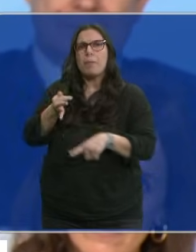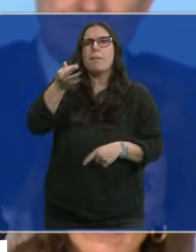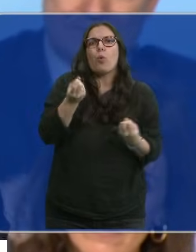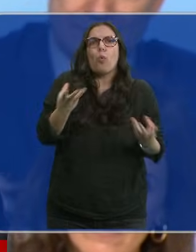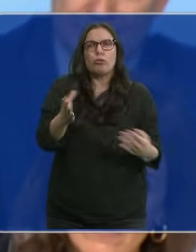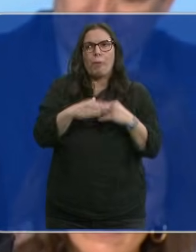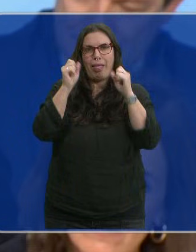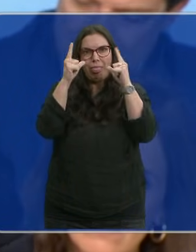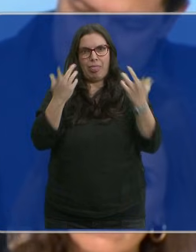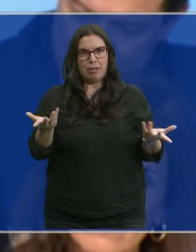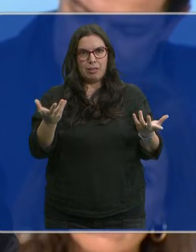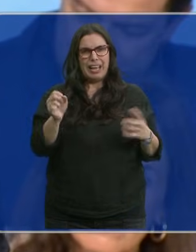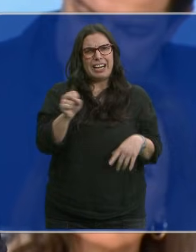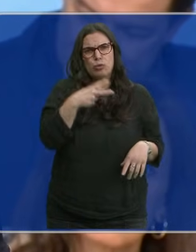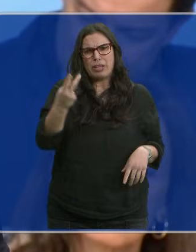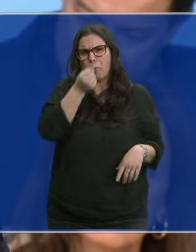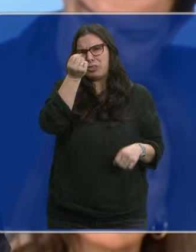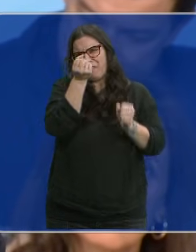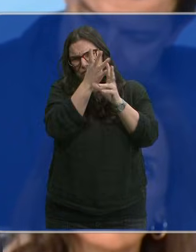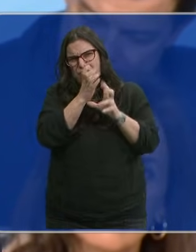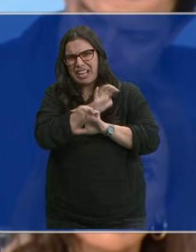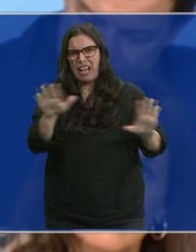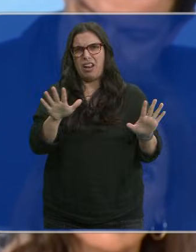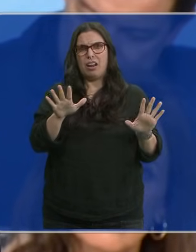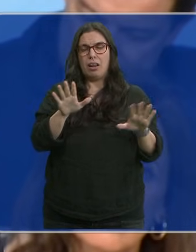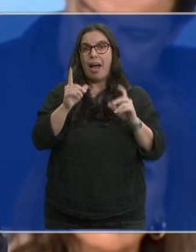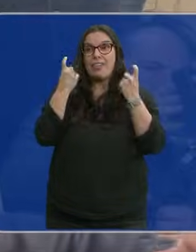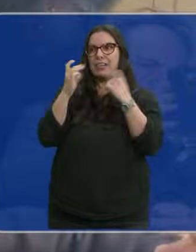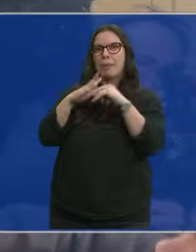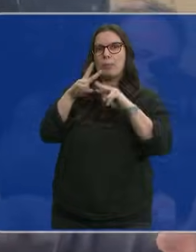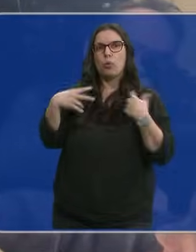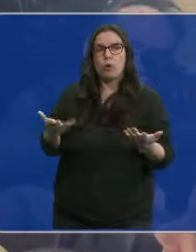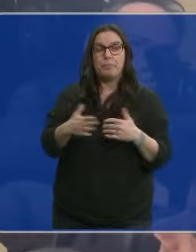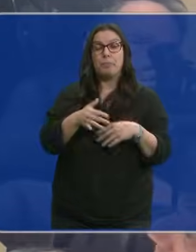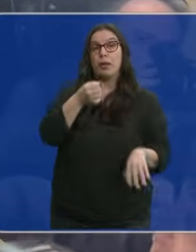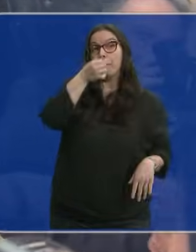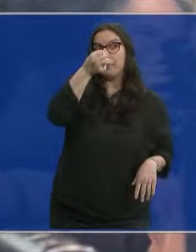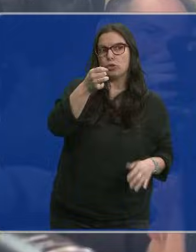entenderlo? ¿Cuántos peores resultados del socialismo le hacen falta para reaccionar? El PSOE ha